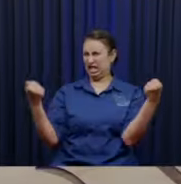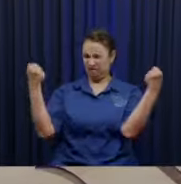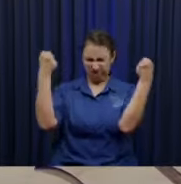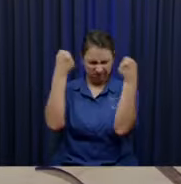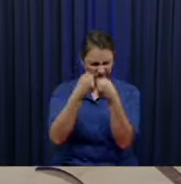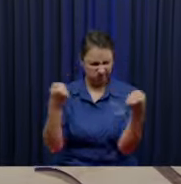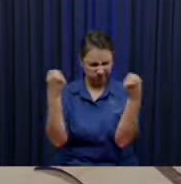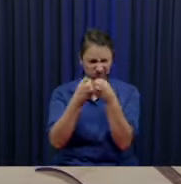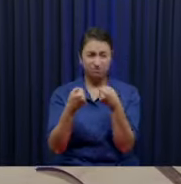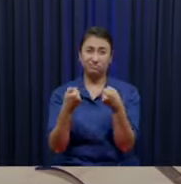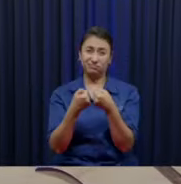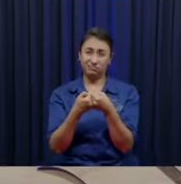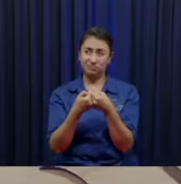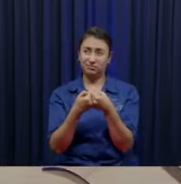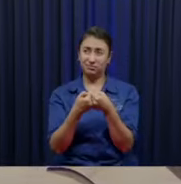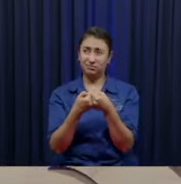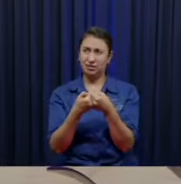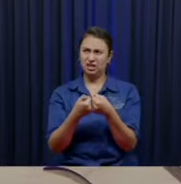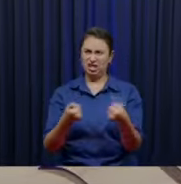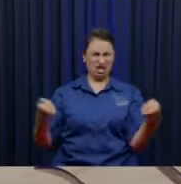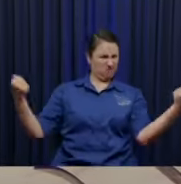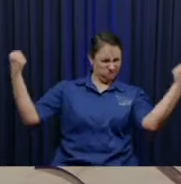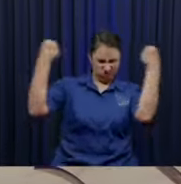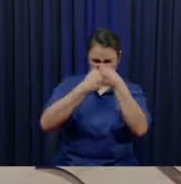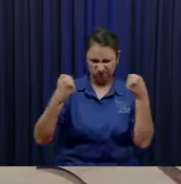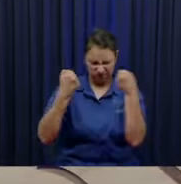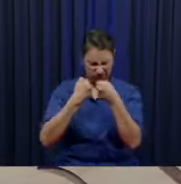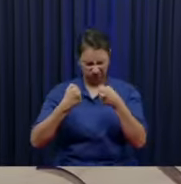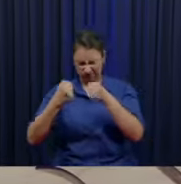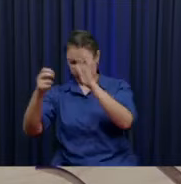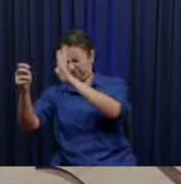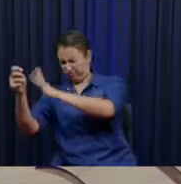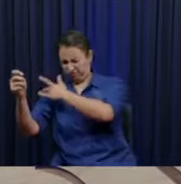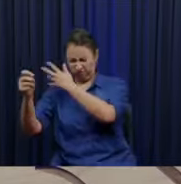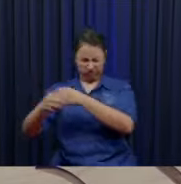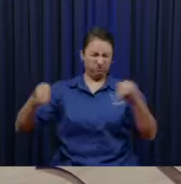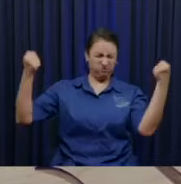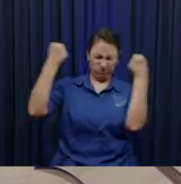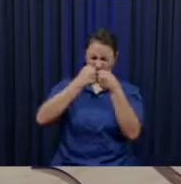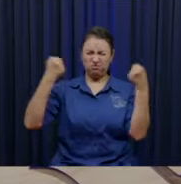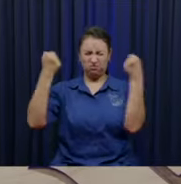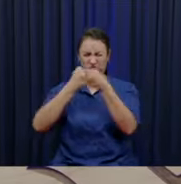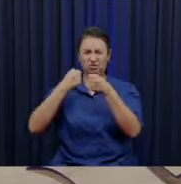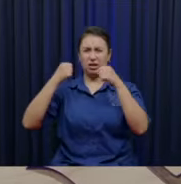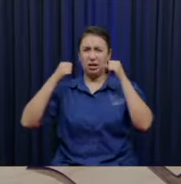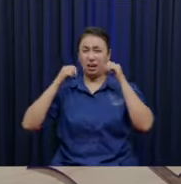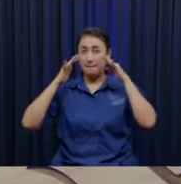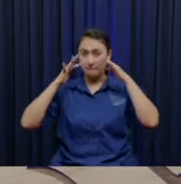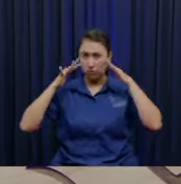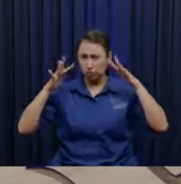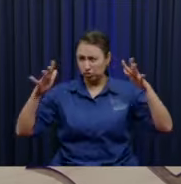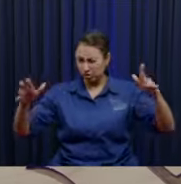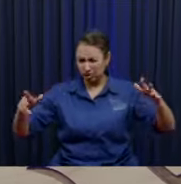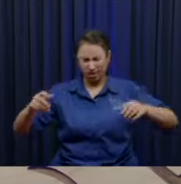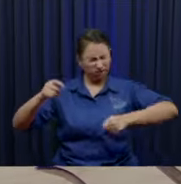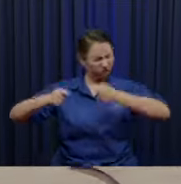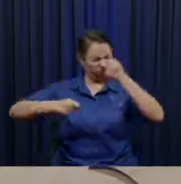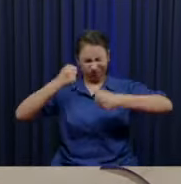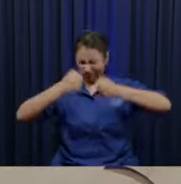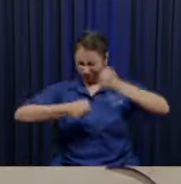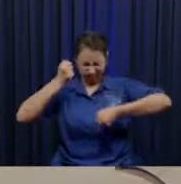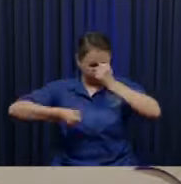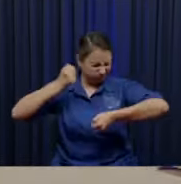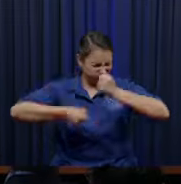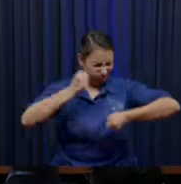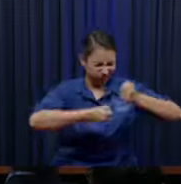están... Y, pero como que si se pelearan, porque le copian a los gringos, porque ellos hacen ese tipo de concursos, ¿verdad? Y enfrente